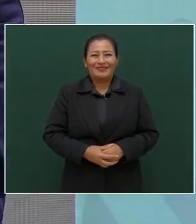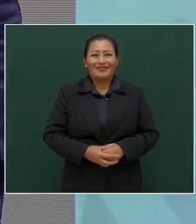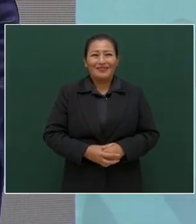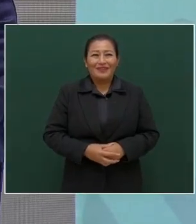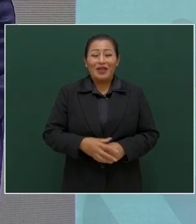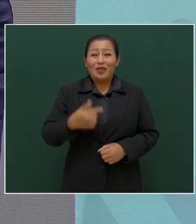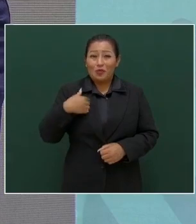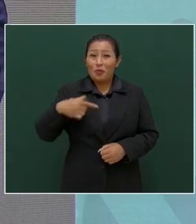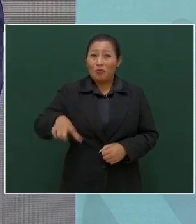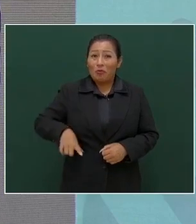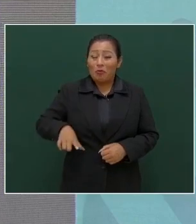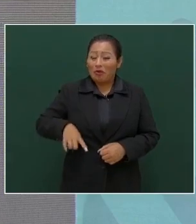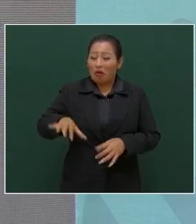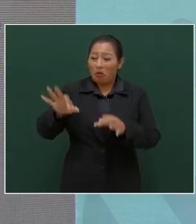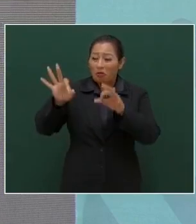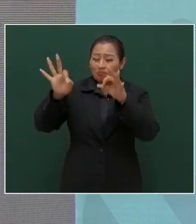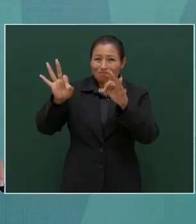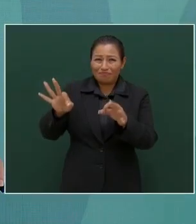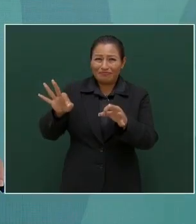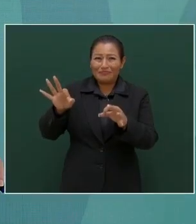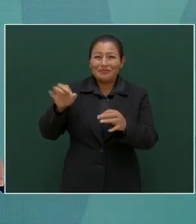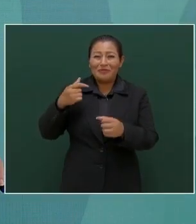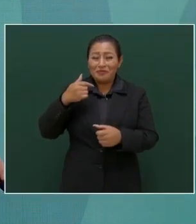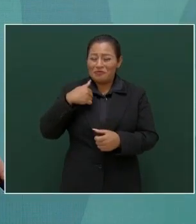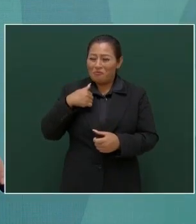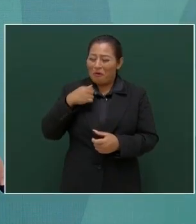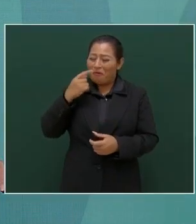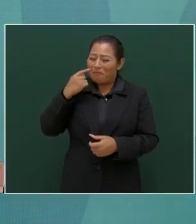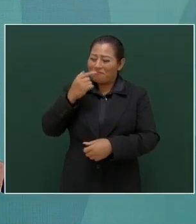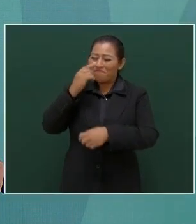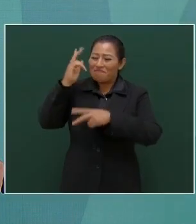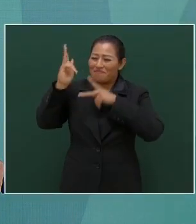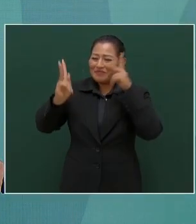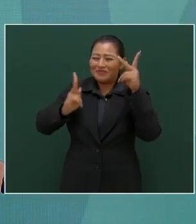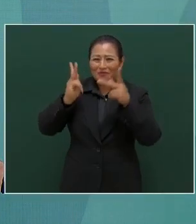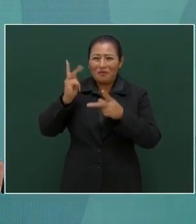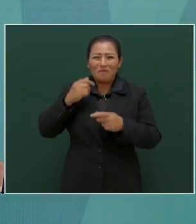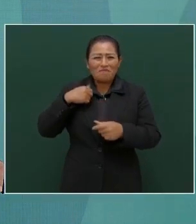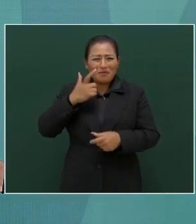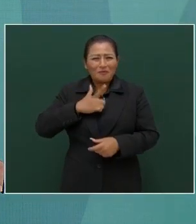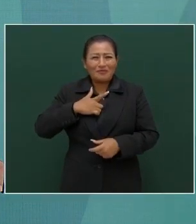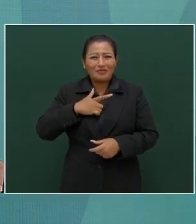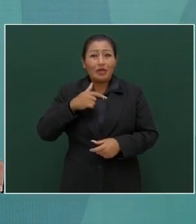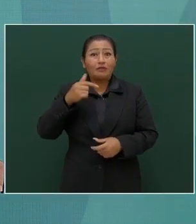con un buen gobernador, y por eso nos da mucho gusto estar aquí. Obregón,